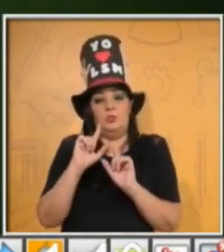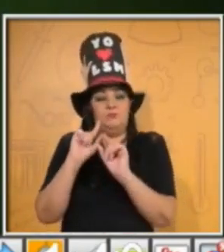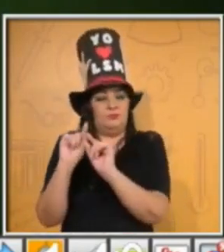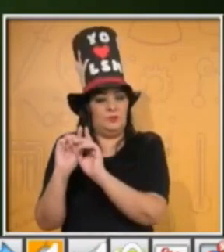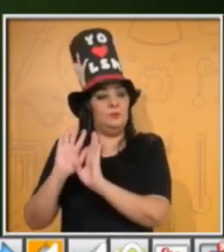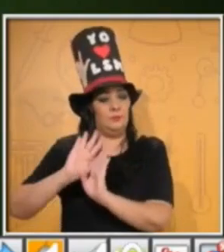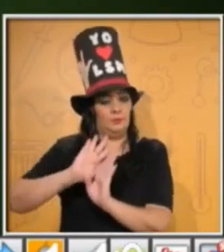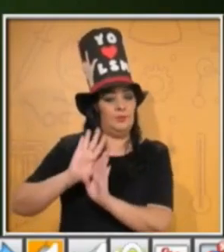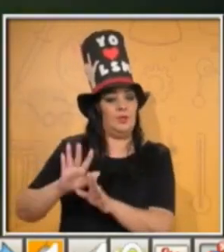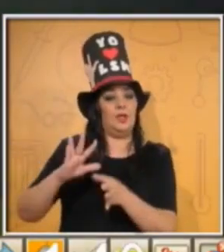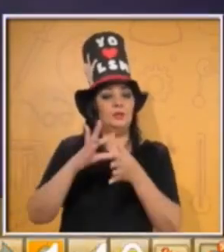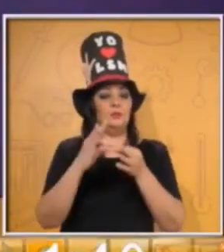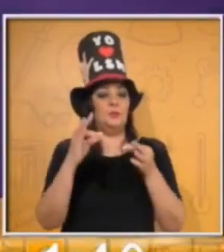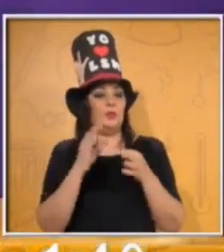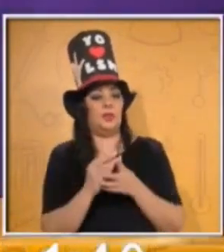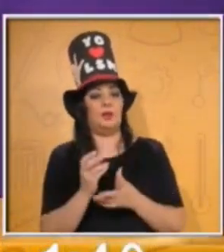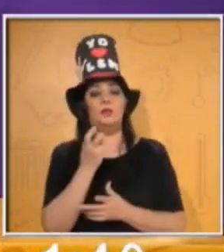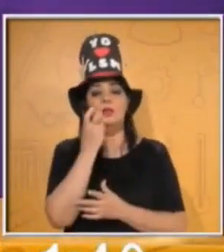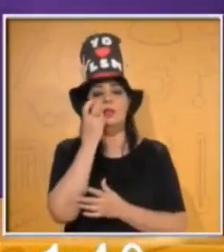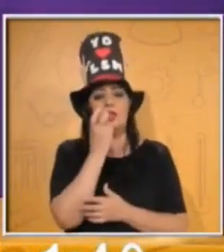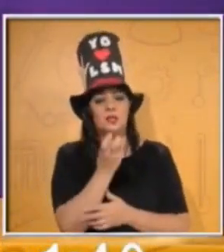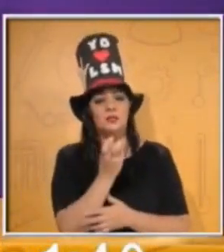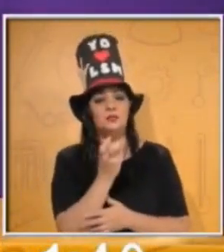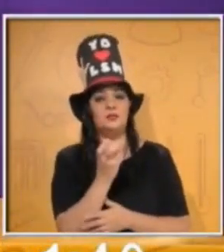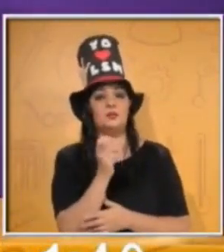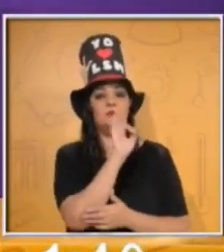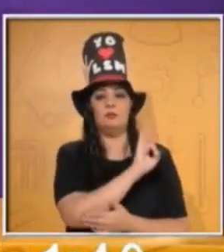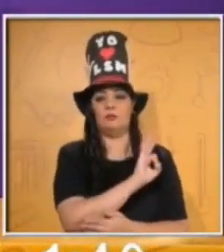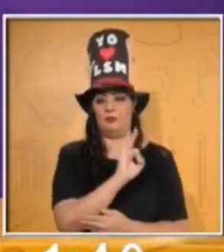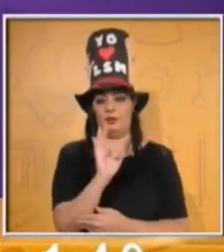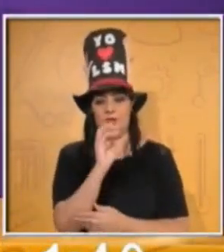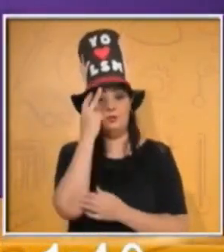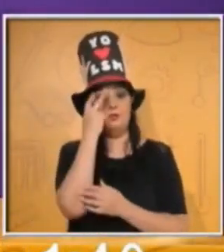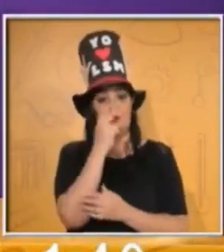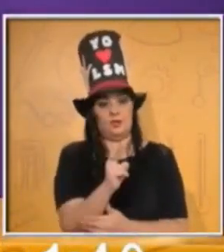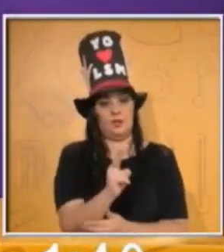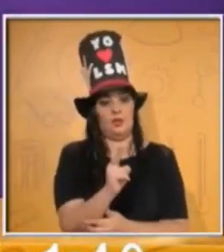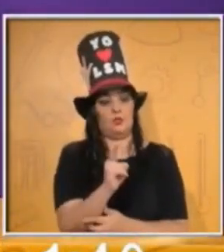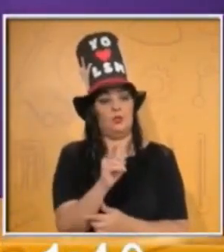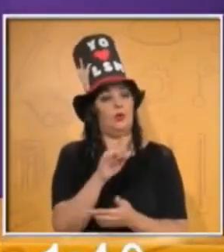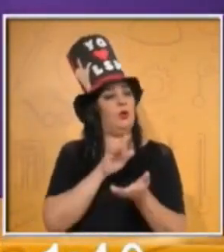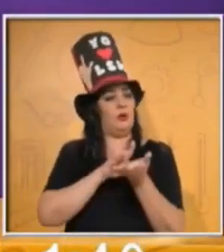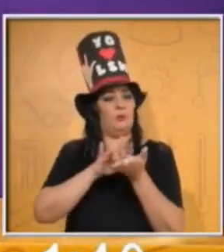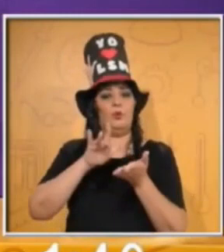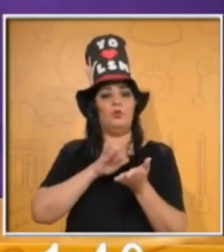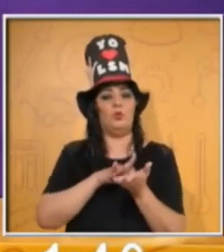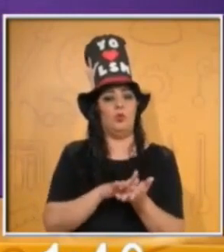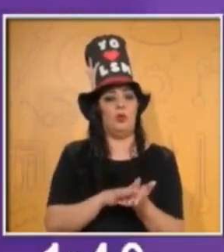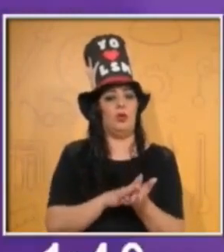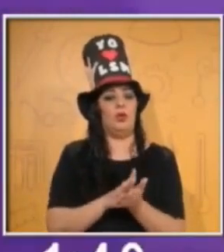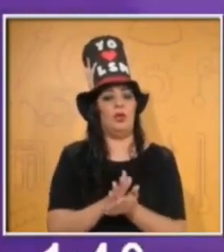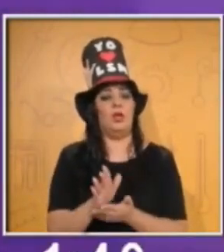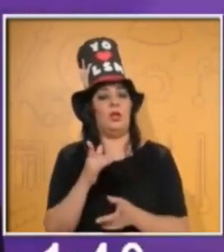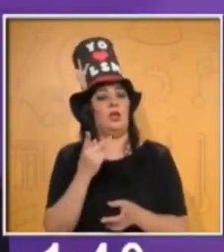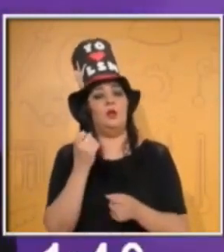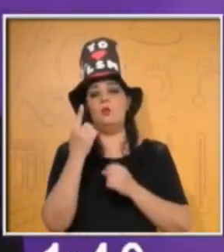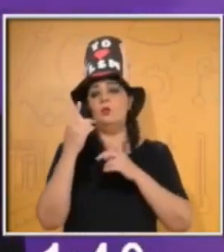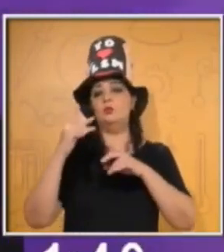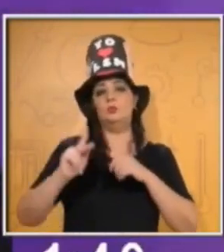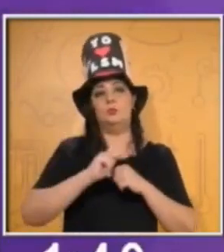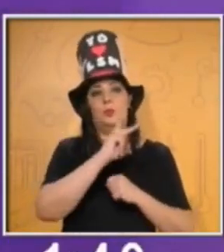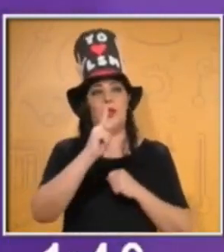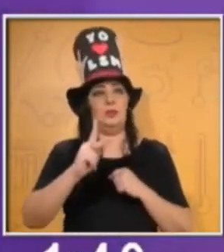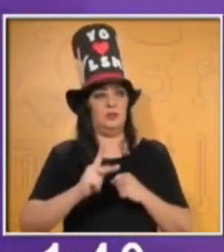explicarles. Durante este periodo, México apoyó a estos países que estaban interviniendo en la